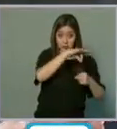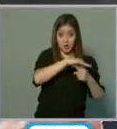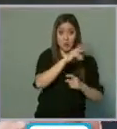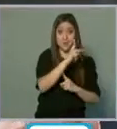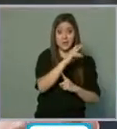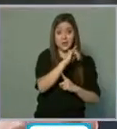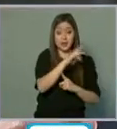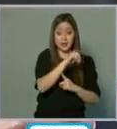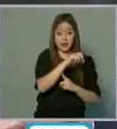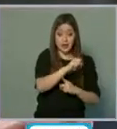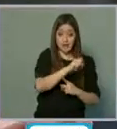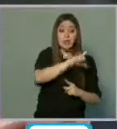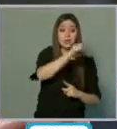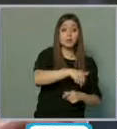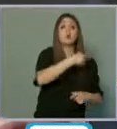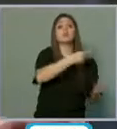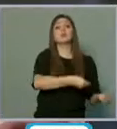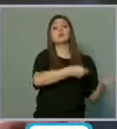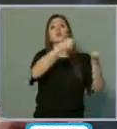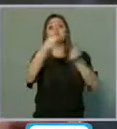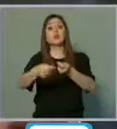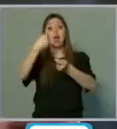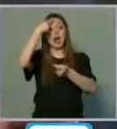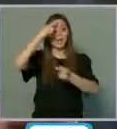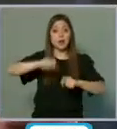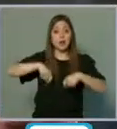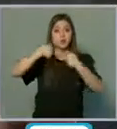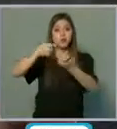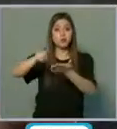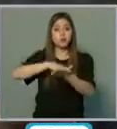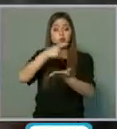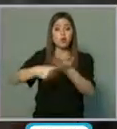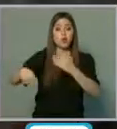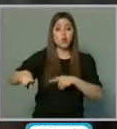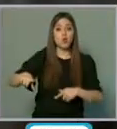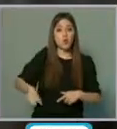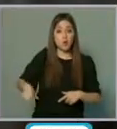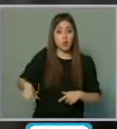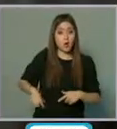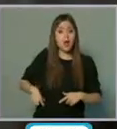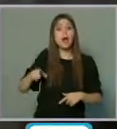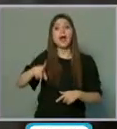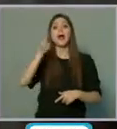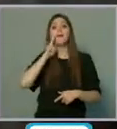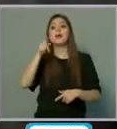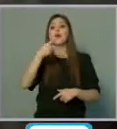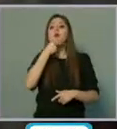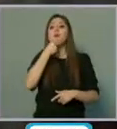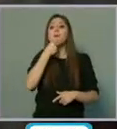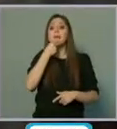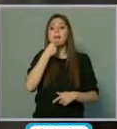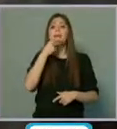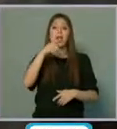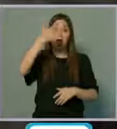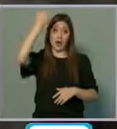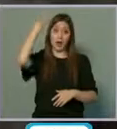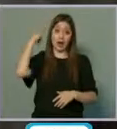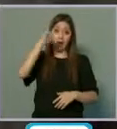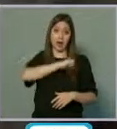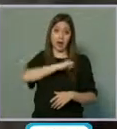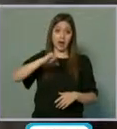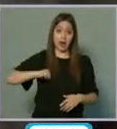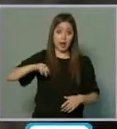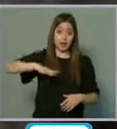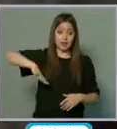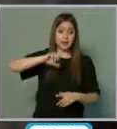competir ahora por la elección constitucional para gobernador, que es Gavin Newsom, una figura del Partido Demócrata. Él ya fue alcalde de San Francisco